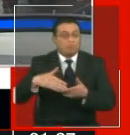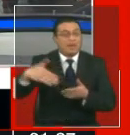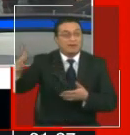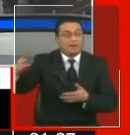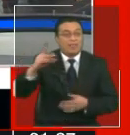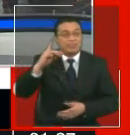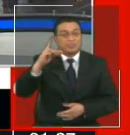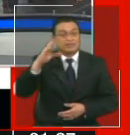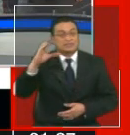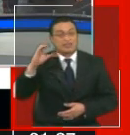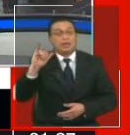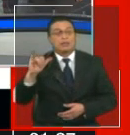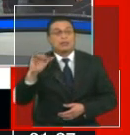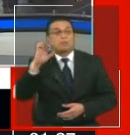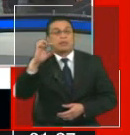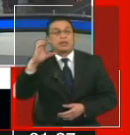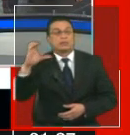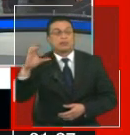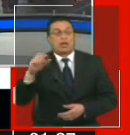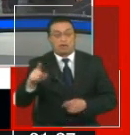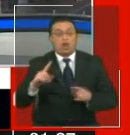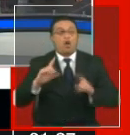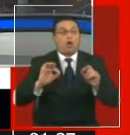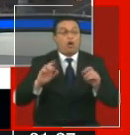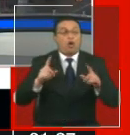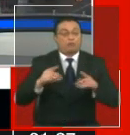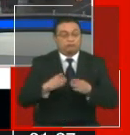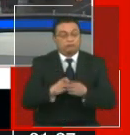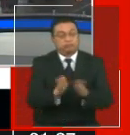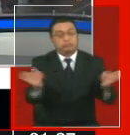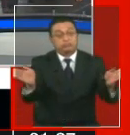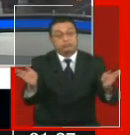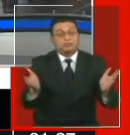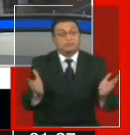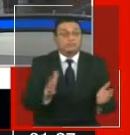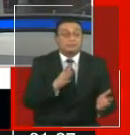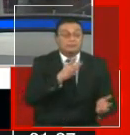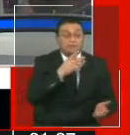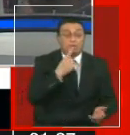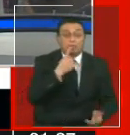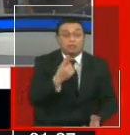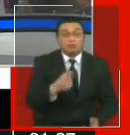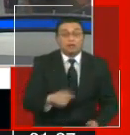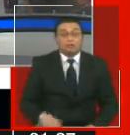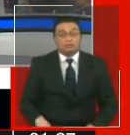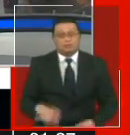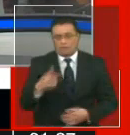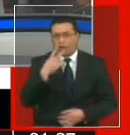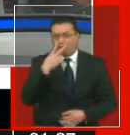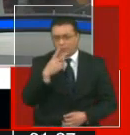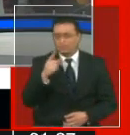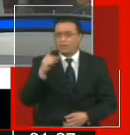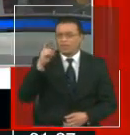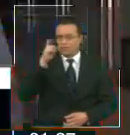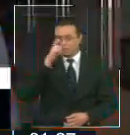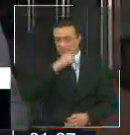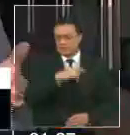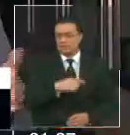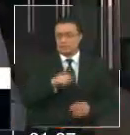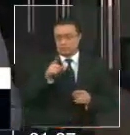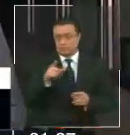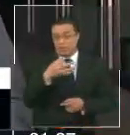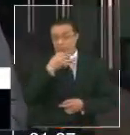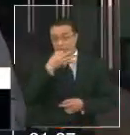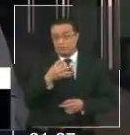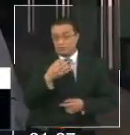DC y el Partido Comunista, o los ve en algún momento tomando caminos distintos? Se ve bien difícil, ¿no, Daniel? Por lo que tú